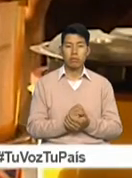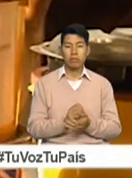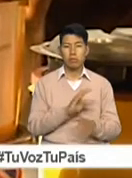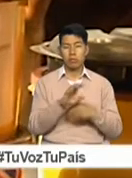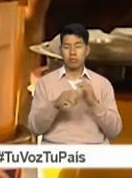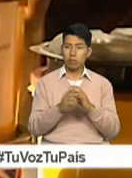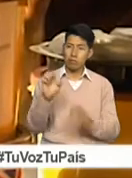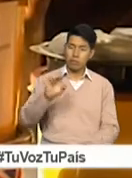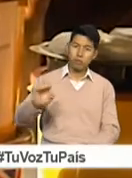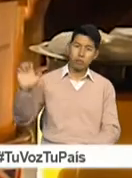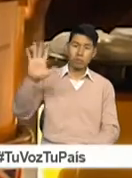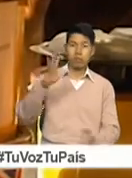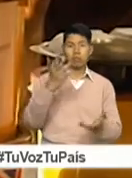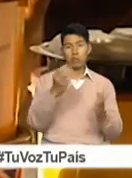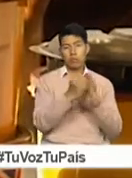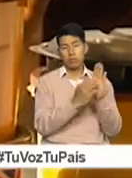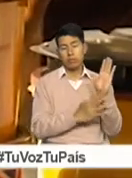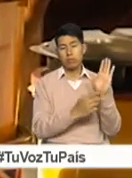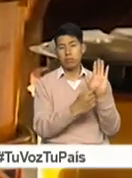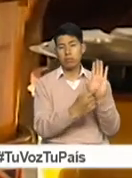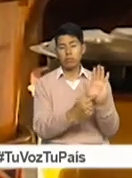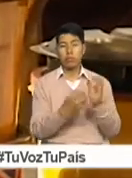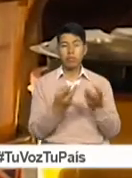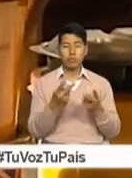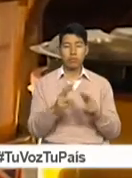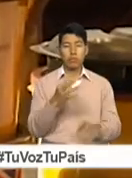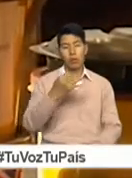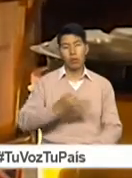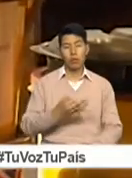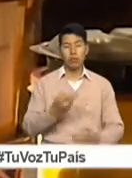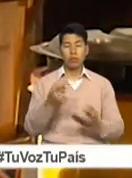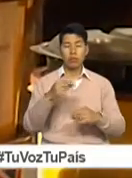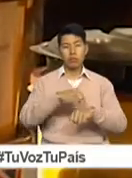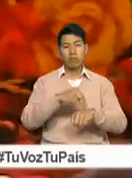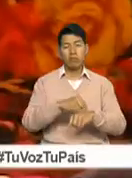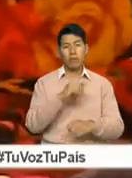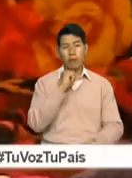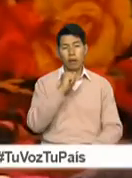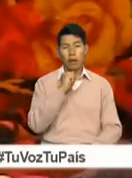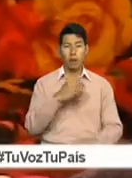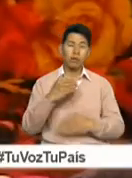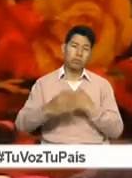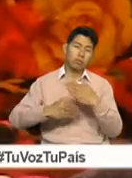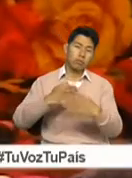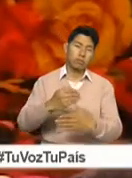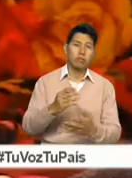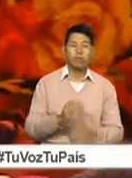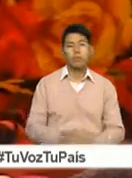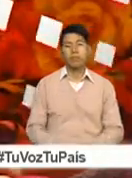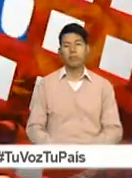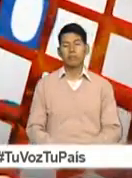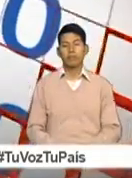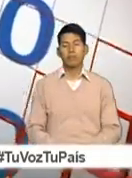dispuesta a abordar la propuesta aunque asegura necesitar un poco de tiempo para conocer los detalles